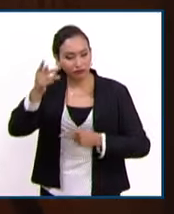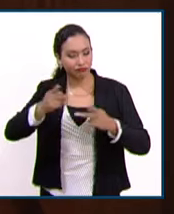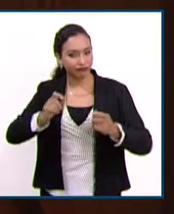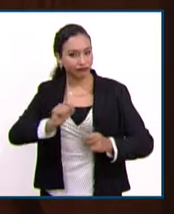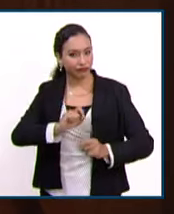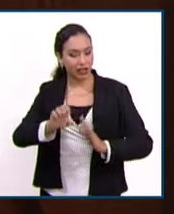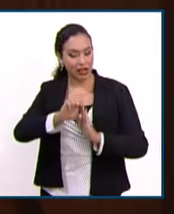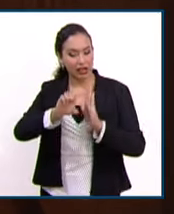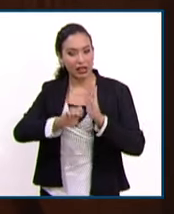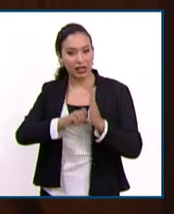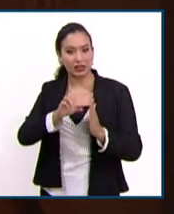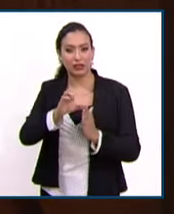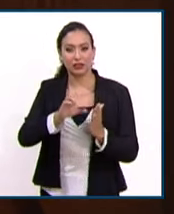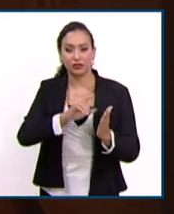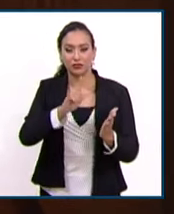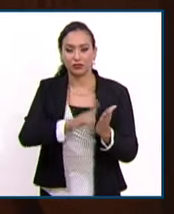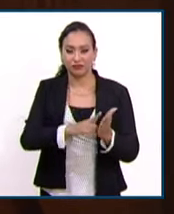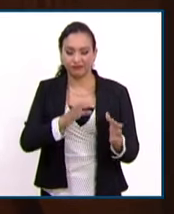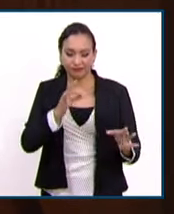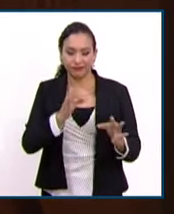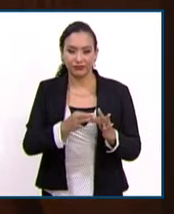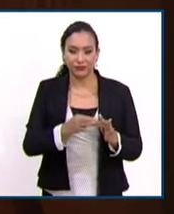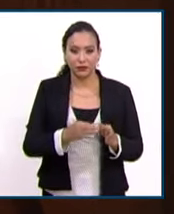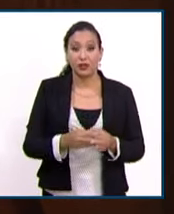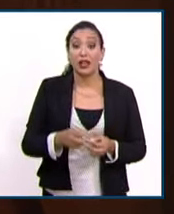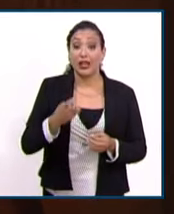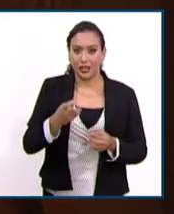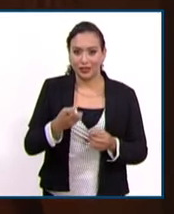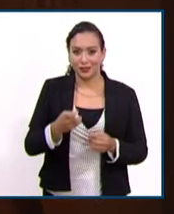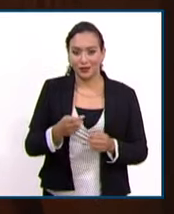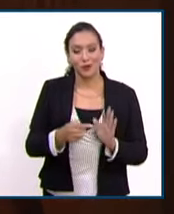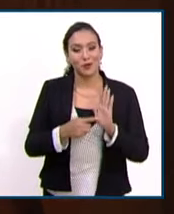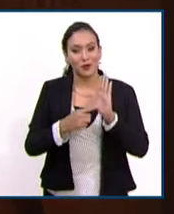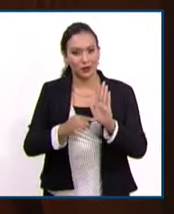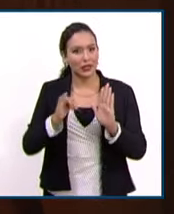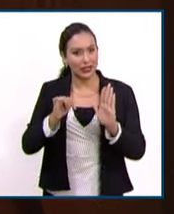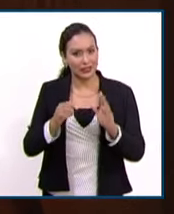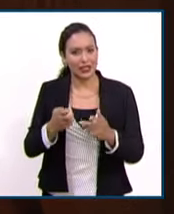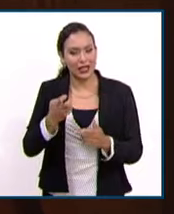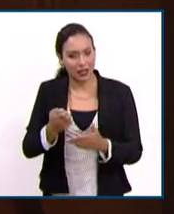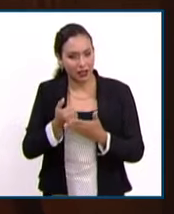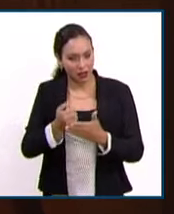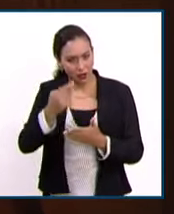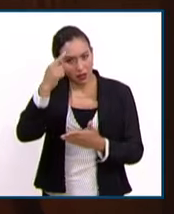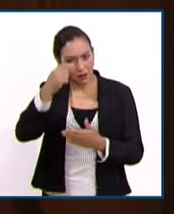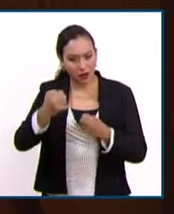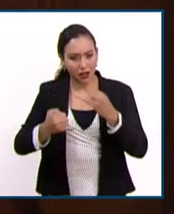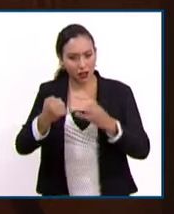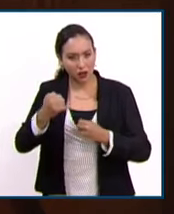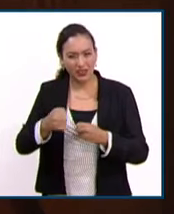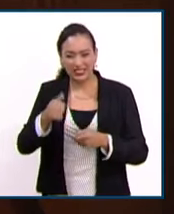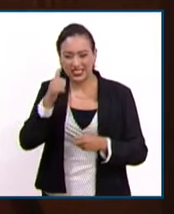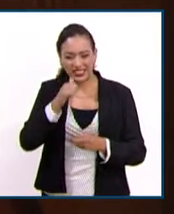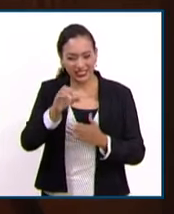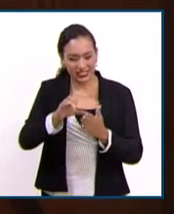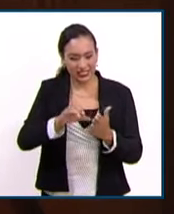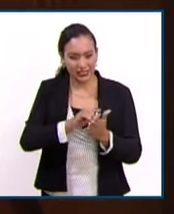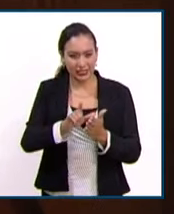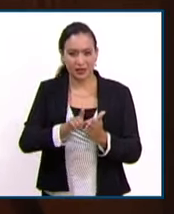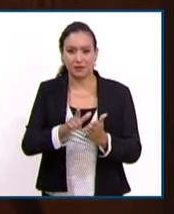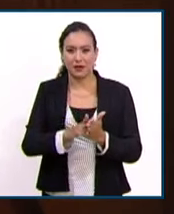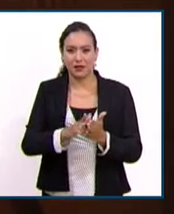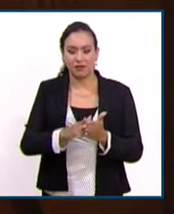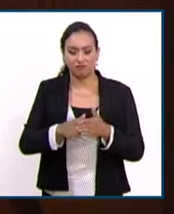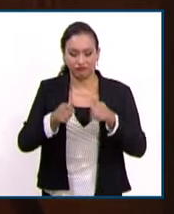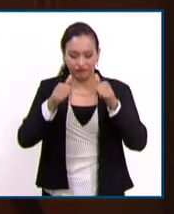ético. Es este sistema el que ha demostrado ser garante de la neutralidad e independencia